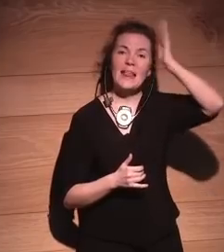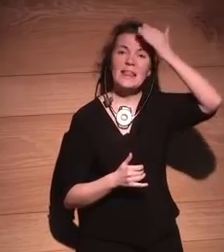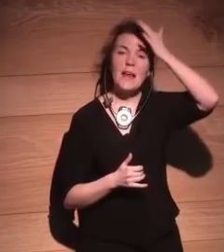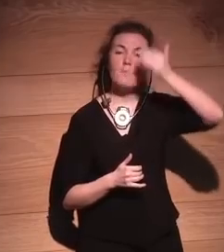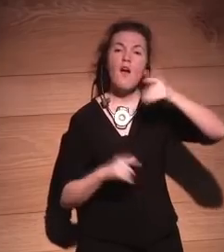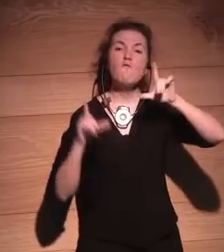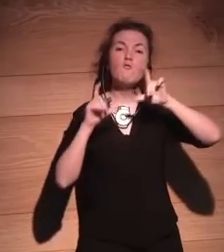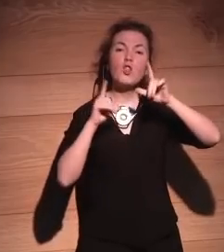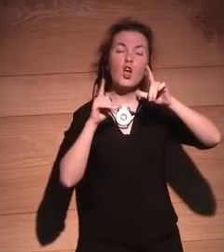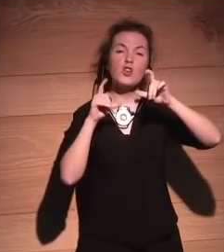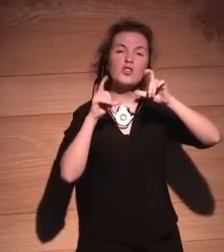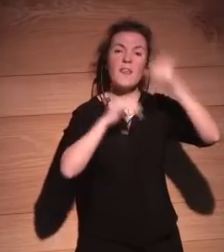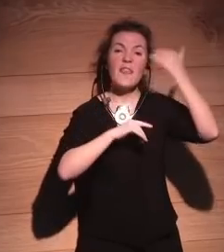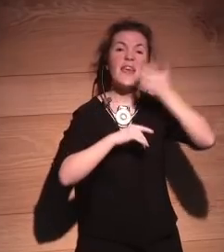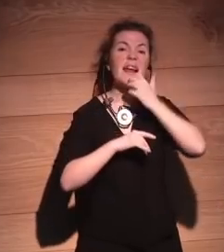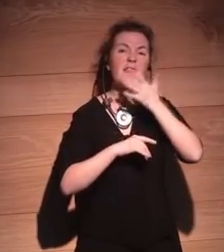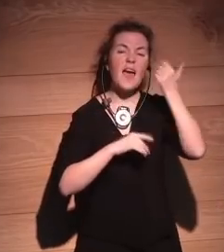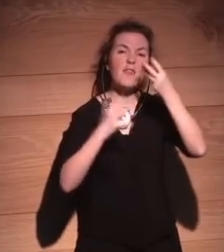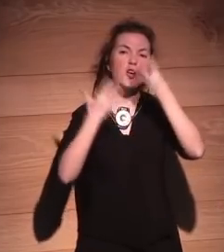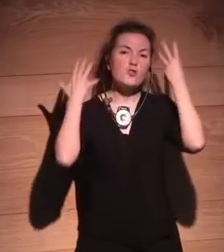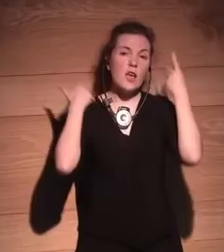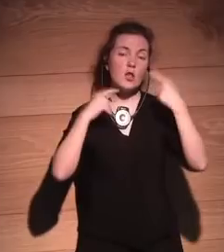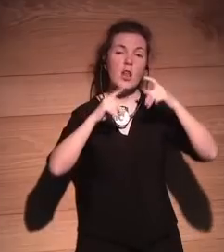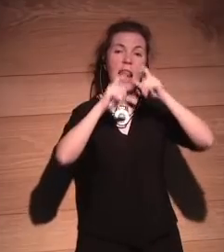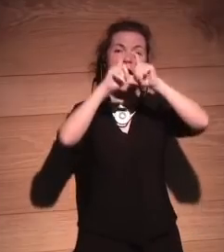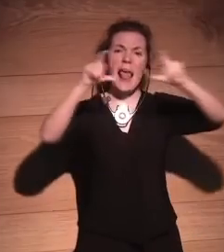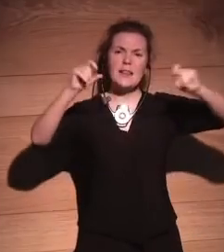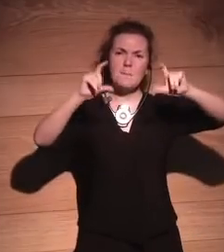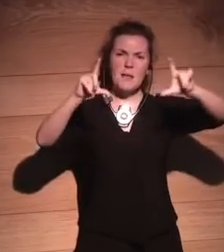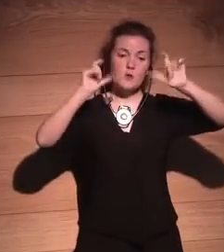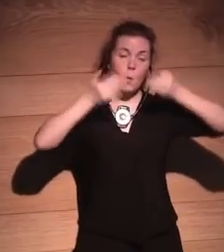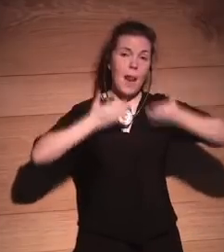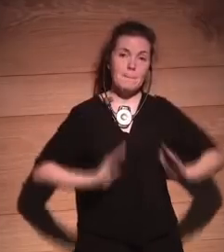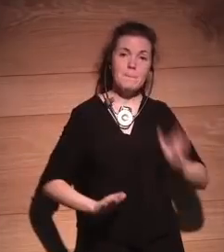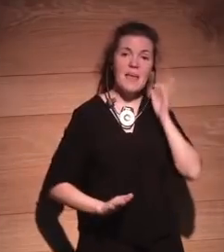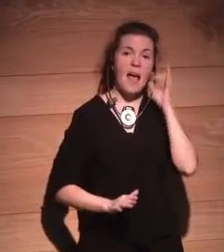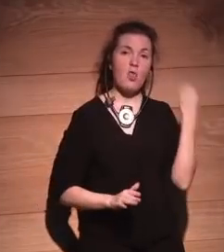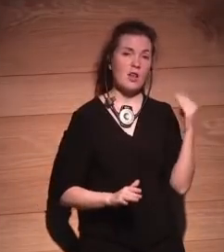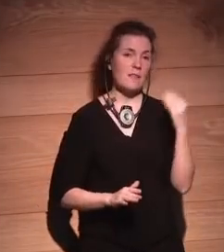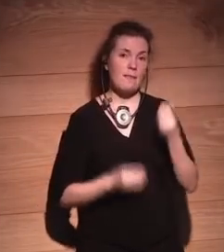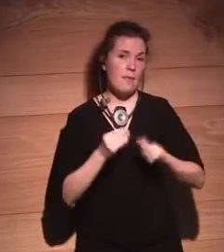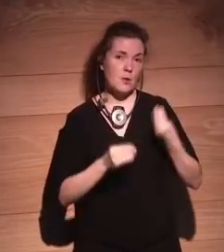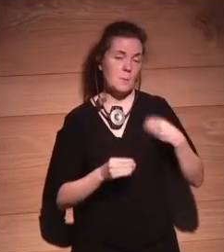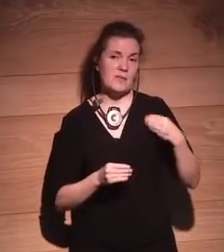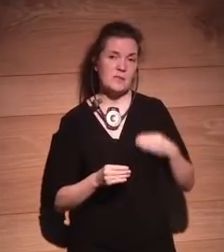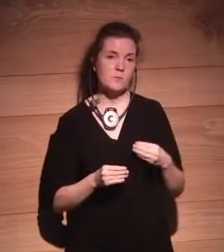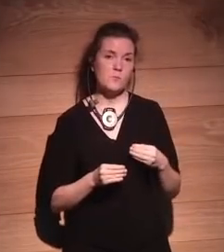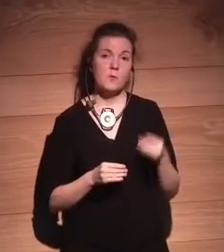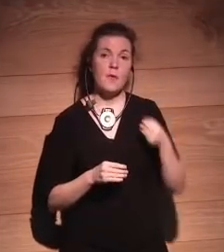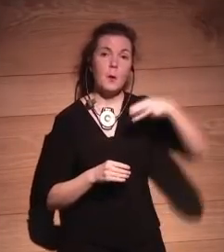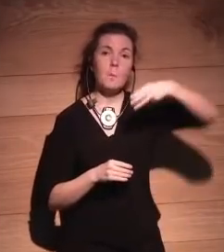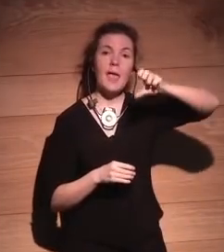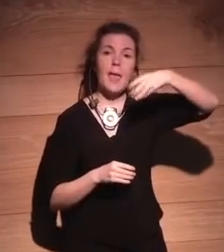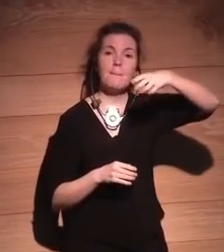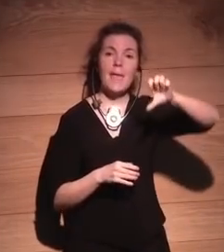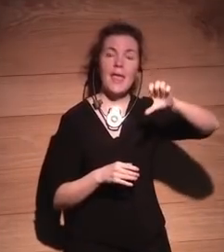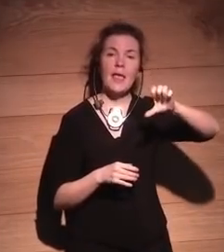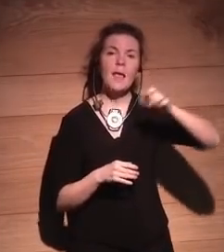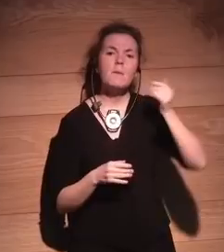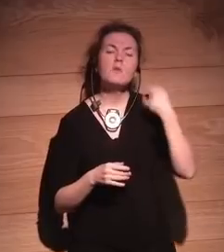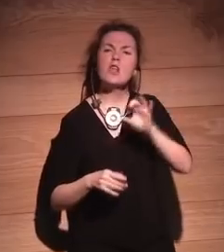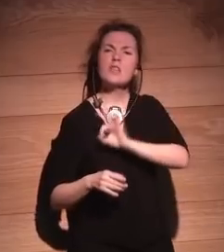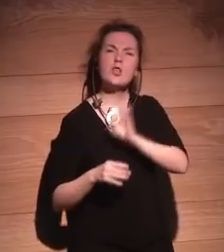Grecia de hace 8 años con letras en mayúsculas como las que pone mi hija adolescente, y hacen un meme, ¿no? Dice, y estos señores